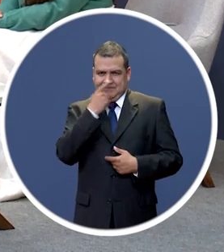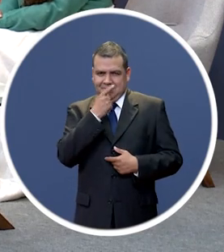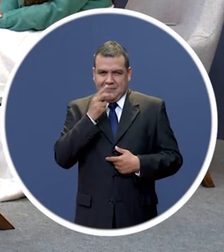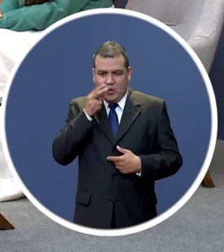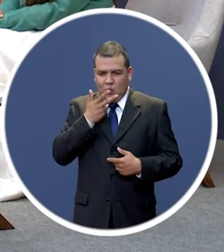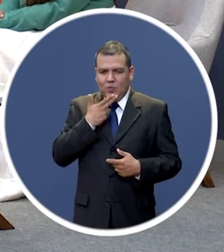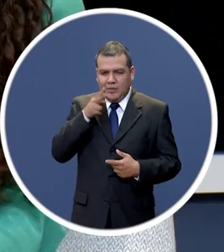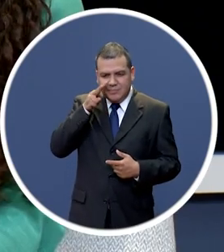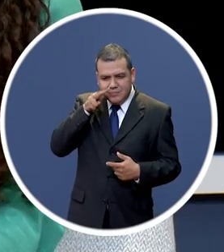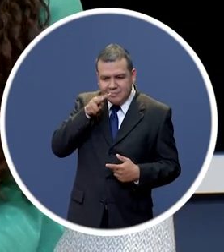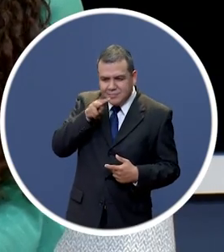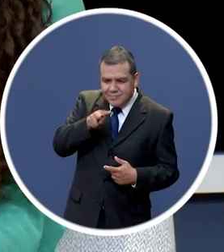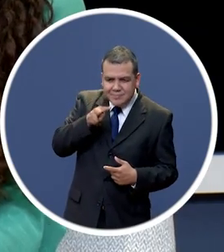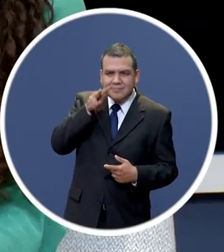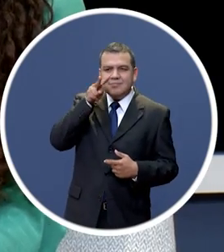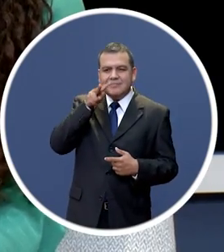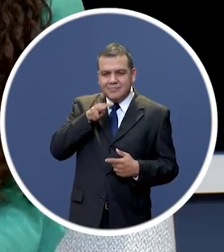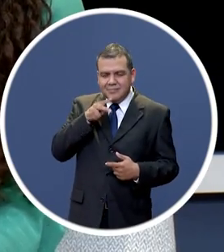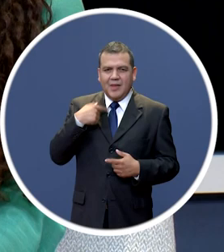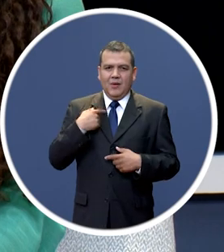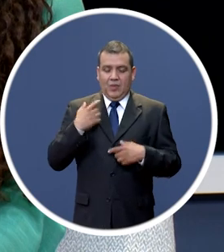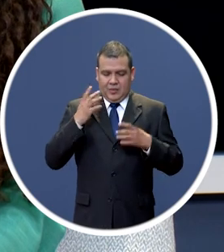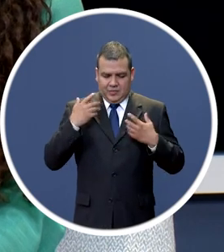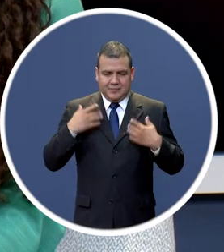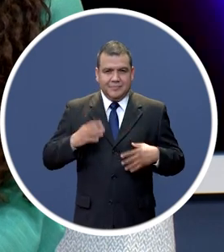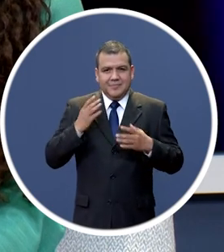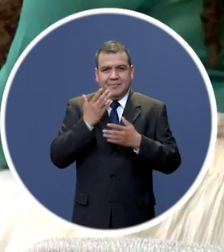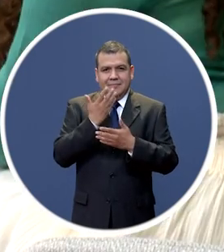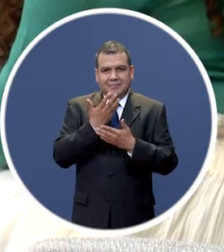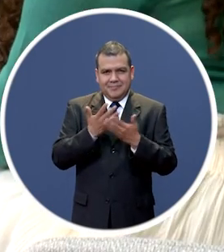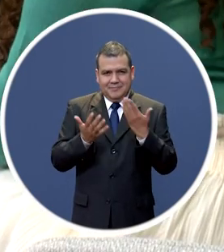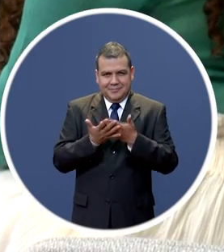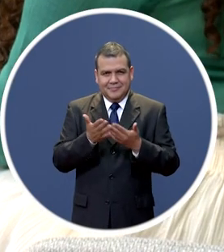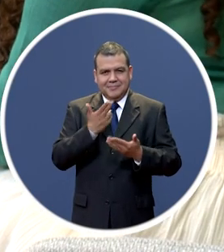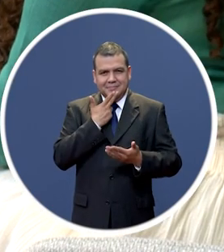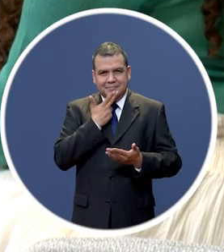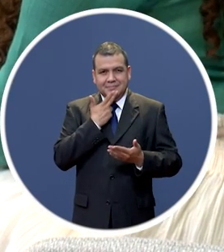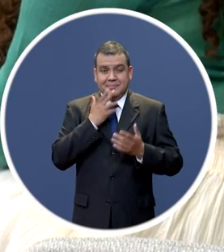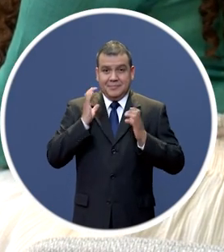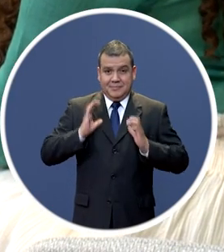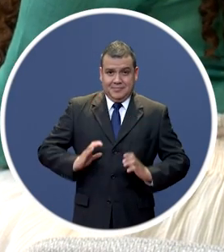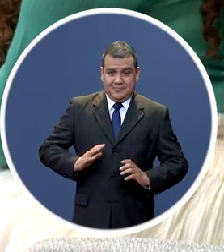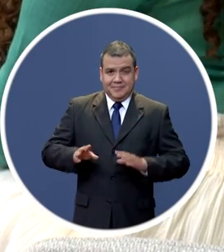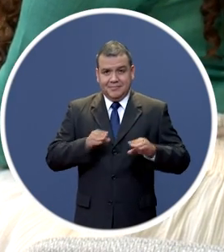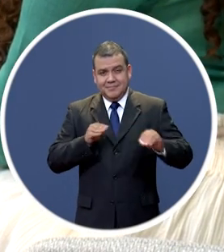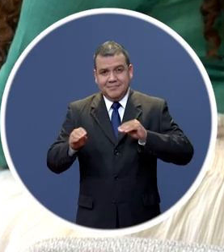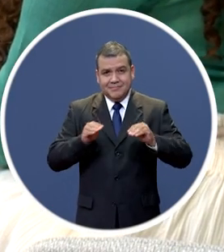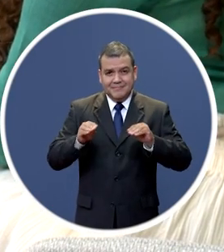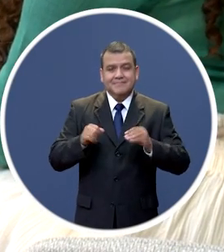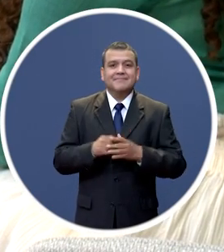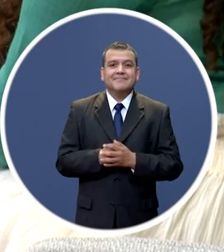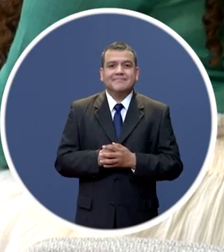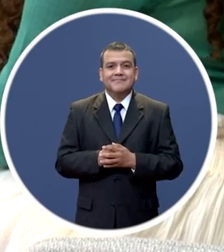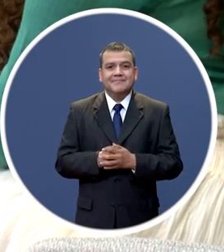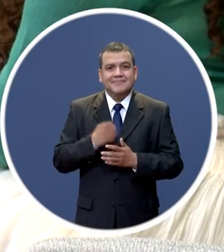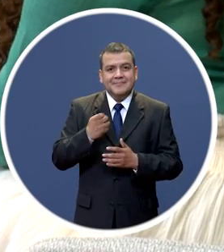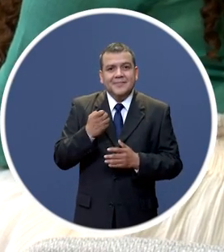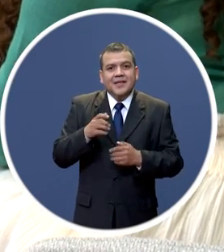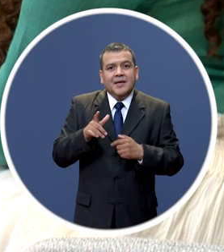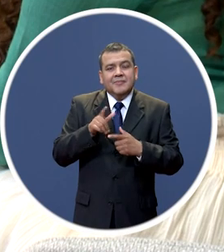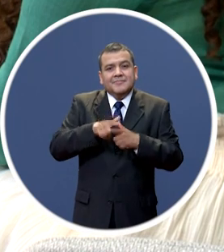mirada intencional, articulaciones con las manos, movimientos corporales.